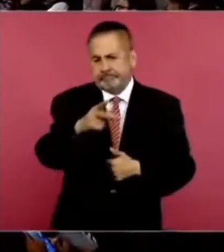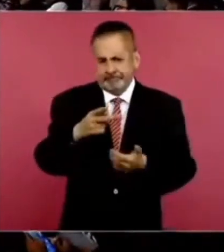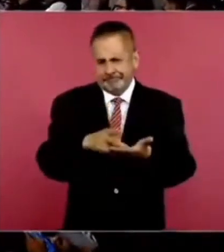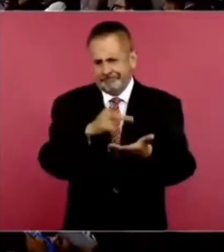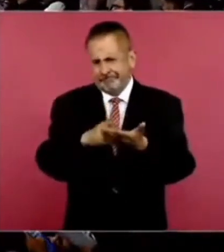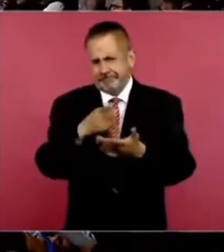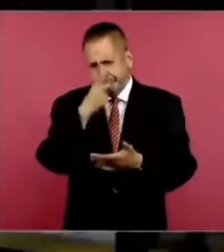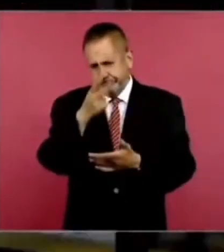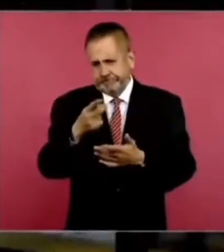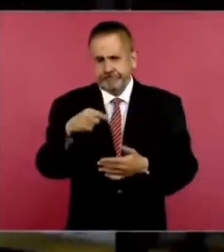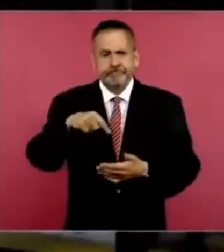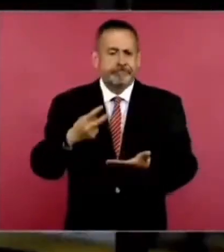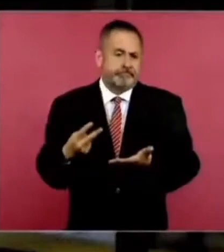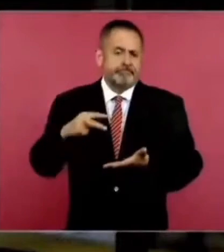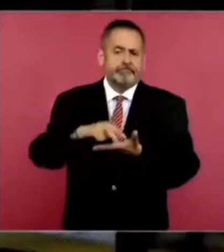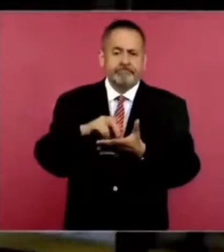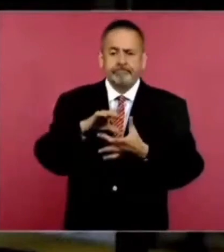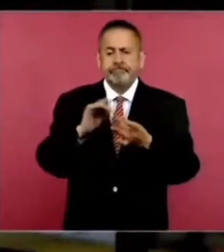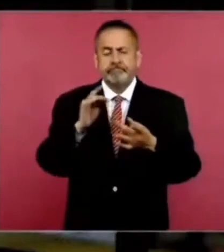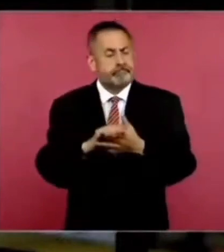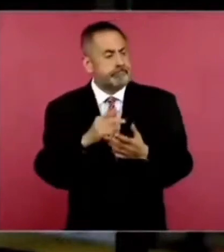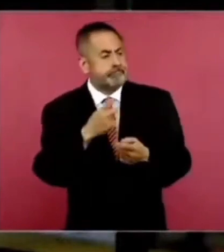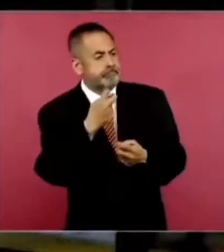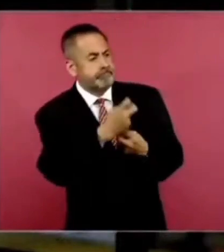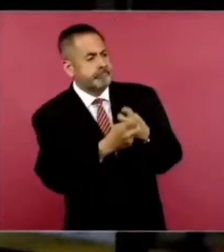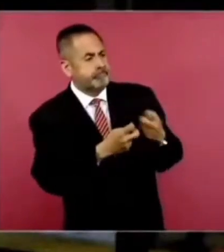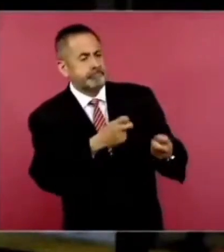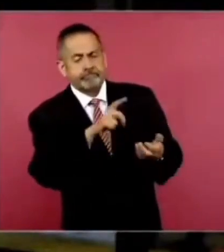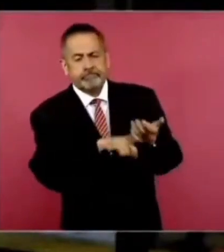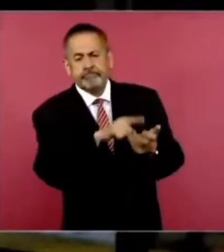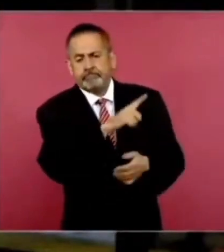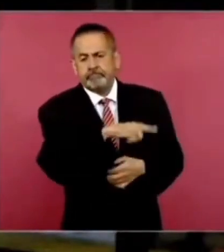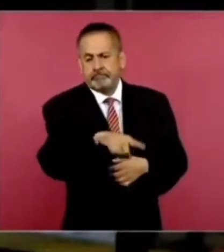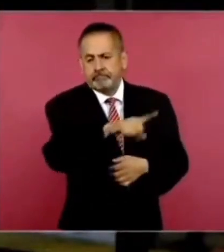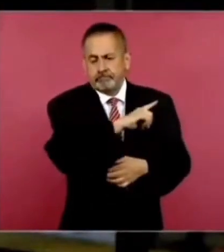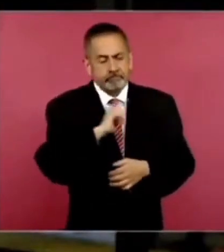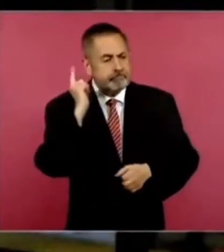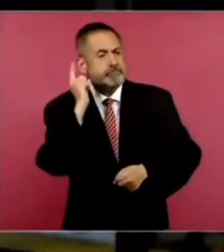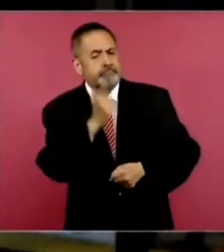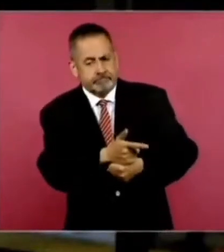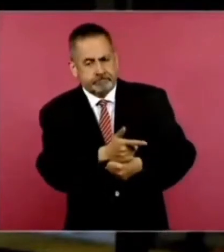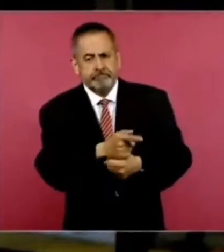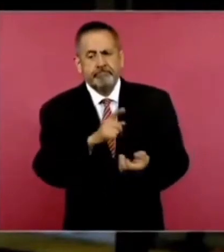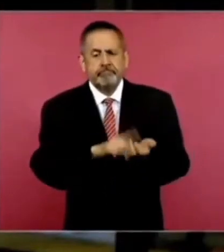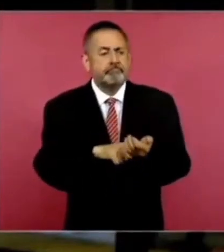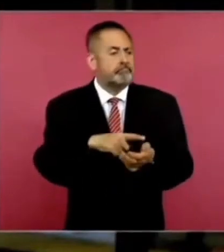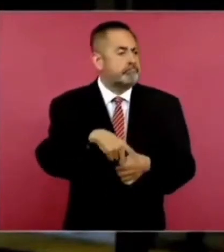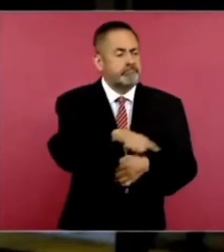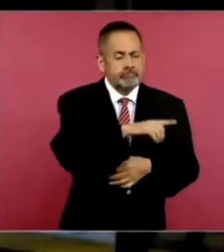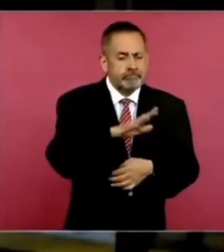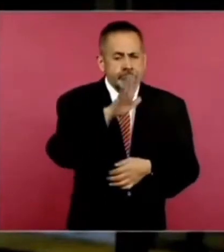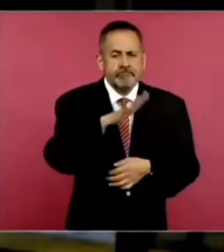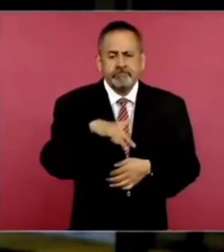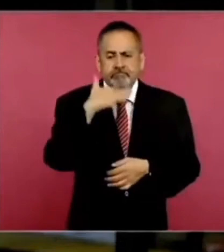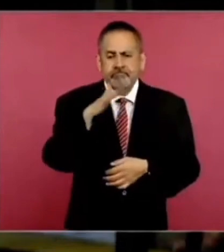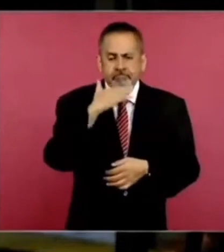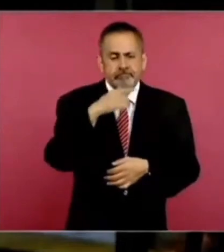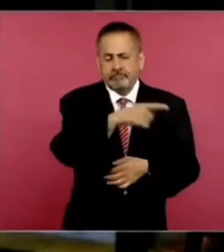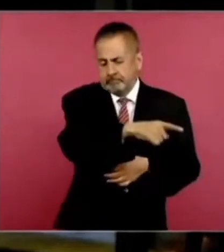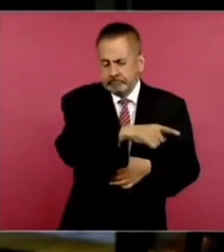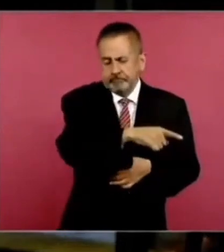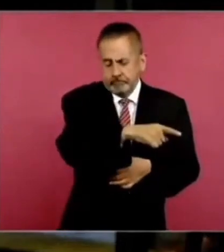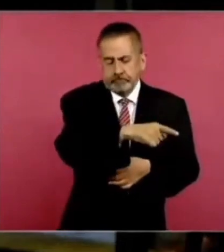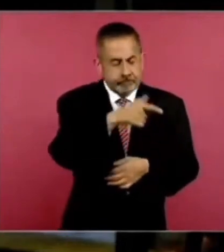para comunicar sobre hechos, actuaciones, denuncias e investigaciones que su gobierno ha iniciado sobre actos presuntamente constitutivos de